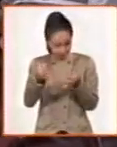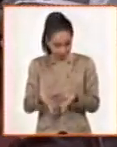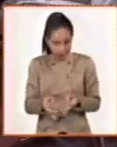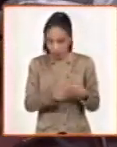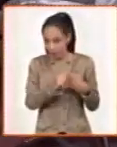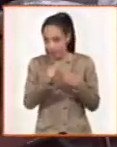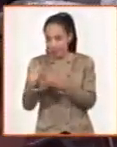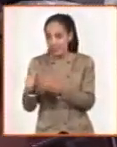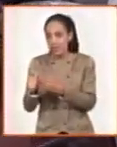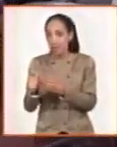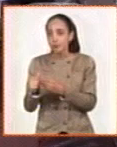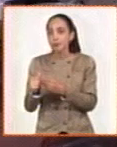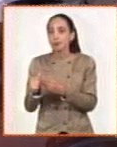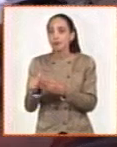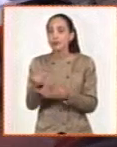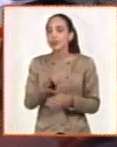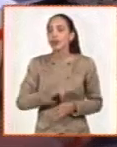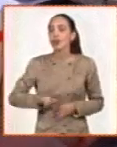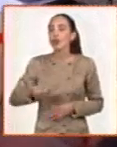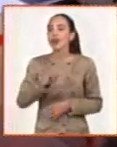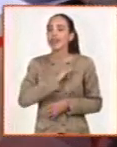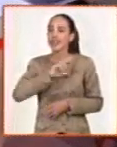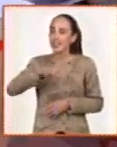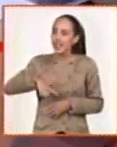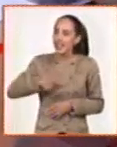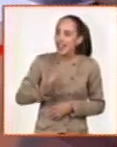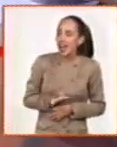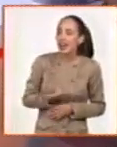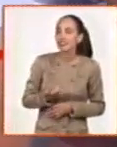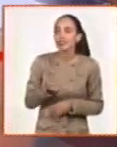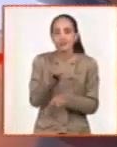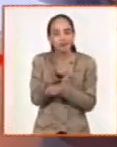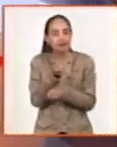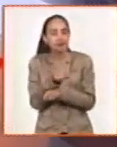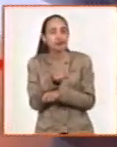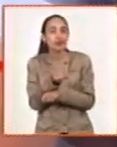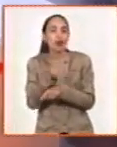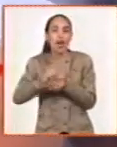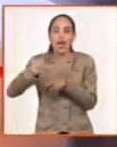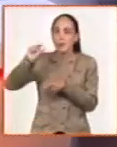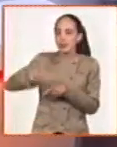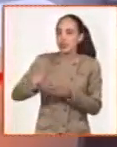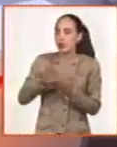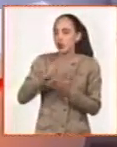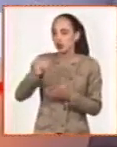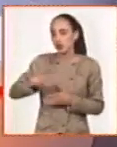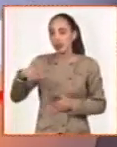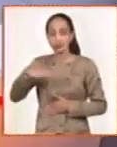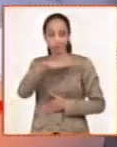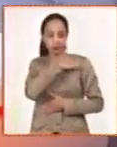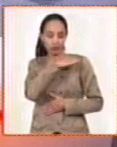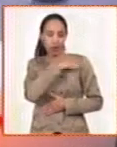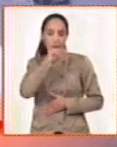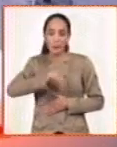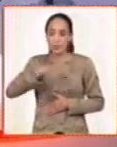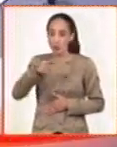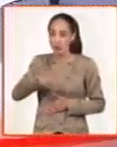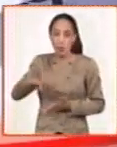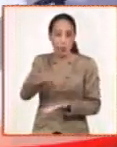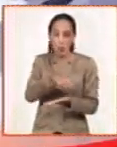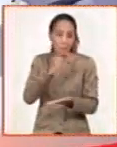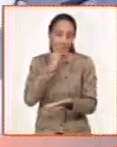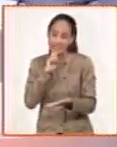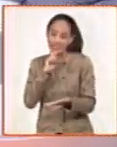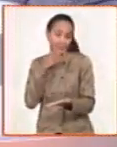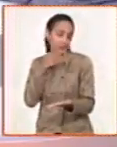sigue esos pasos de llevar el arte al campesino, al estudiante, al soldado, a la gente que está en los lugares más intrincados. Tenemos muchos